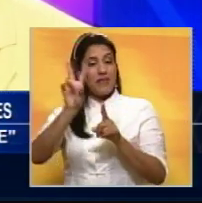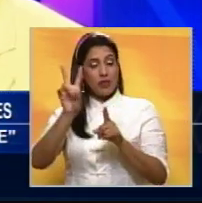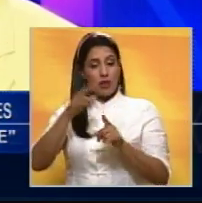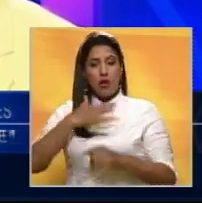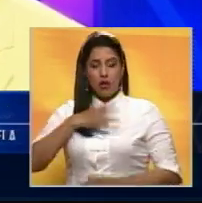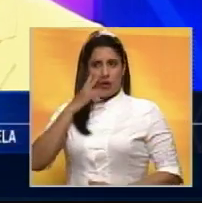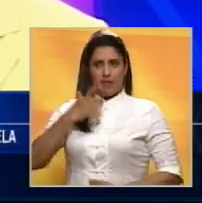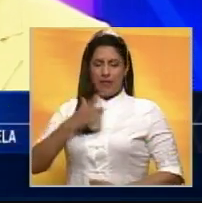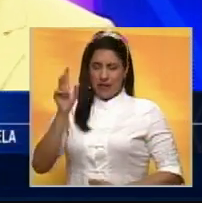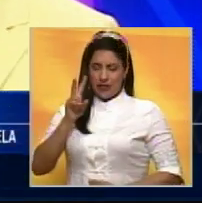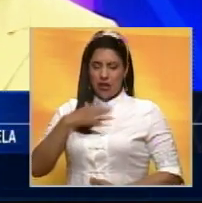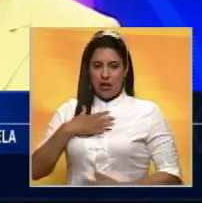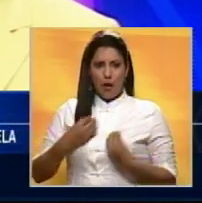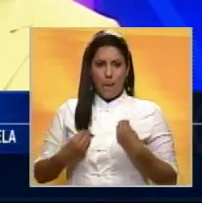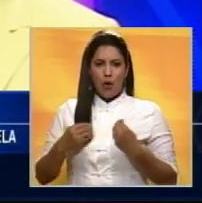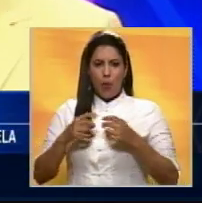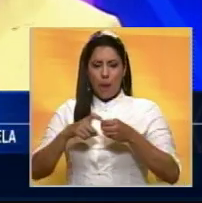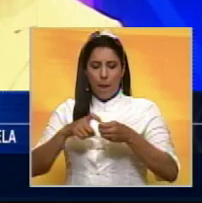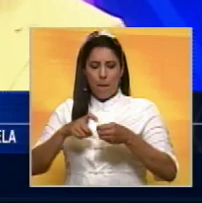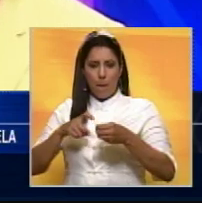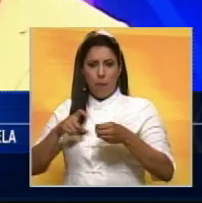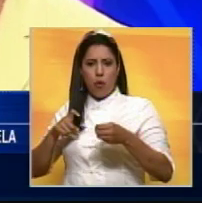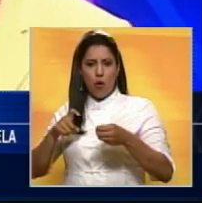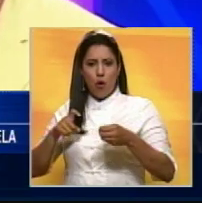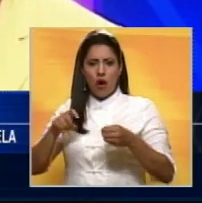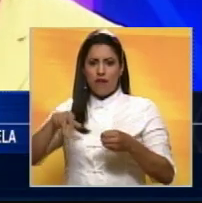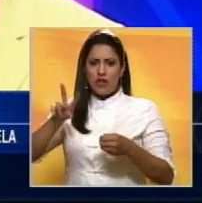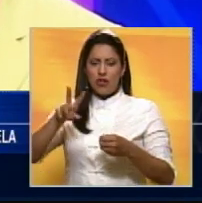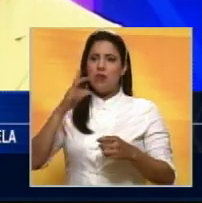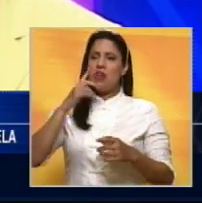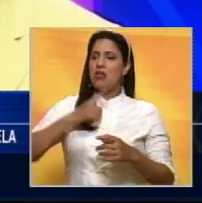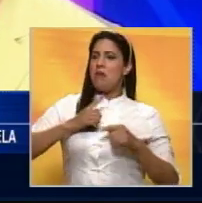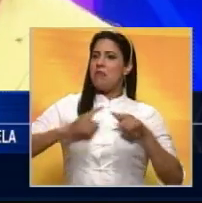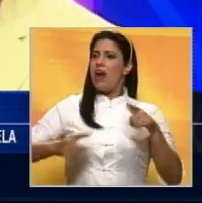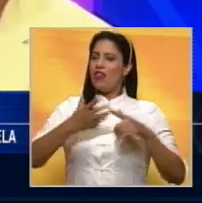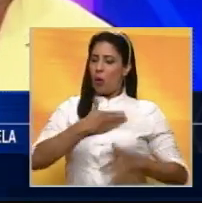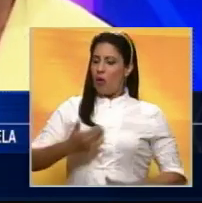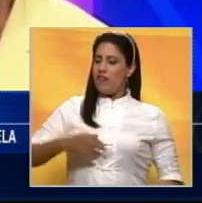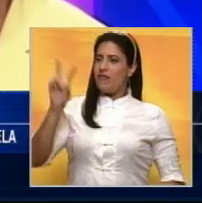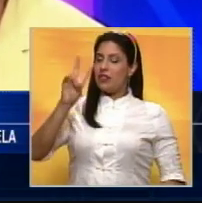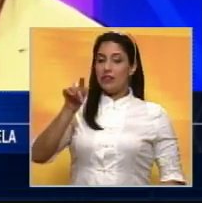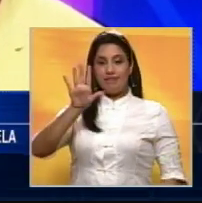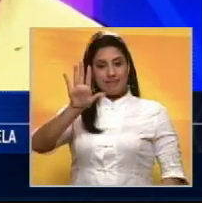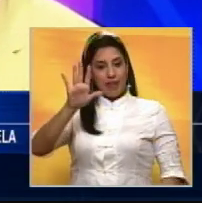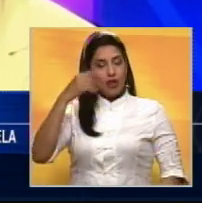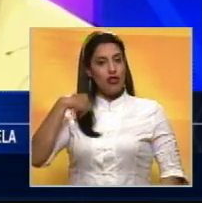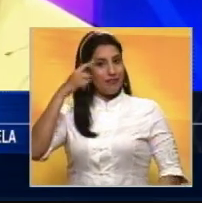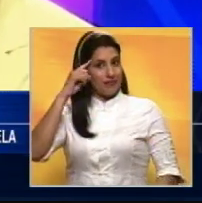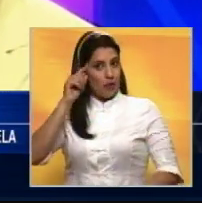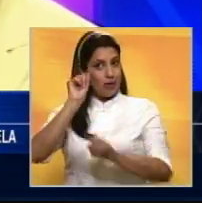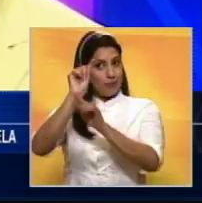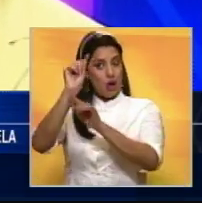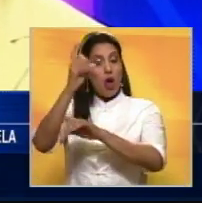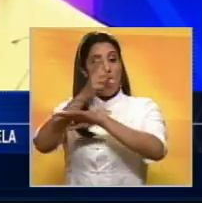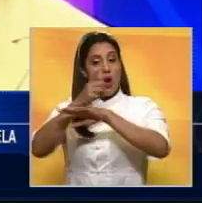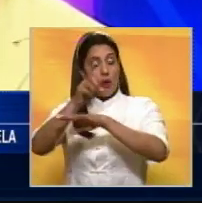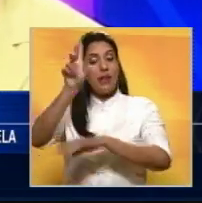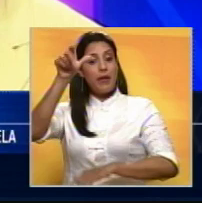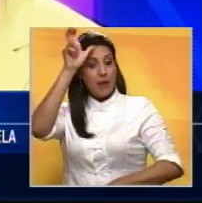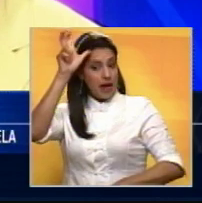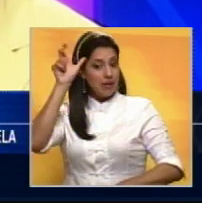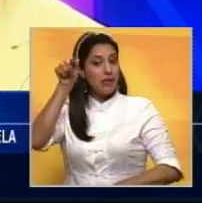me preocupa el aislamiento del país y vuelven a actuar como si fueran dueños de Venezuela. Le quiero recordar a la Cancillería y al gobierno que